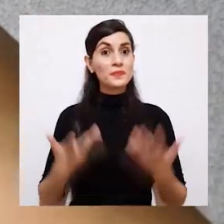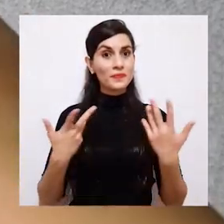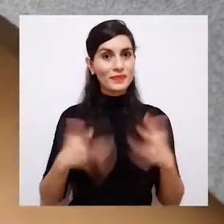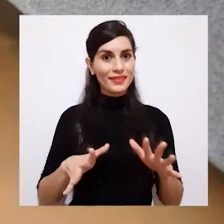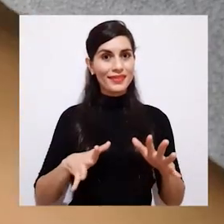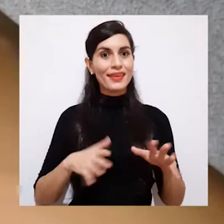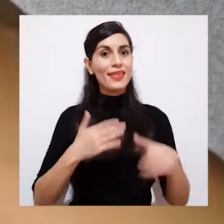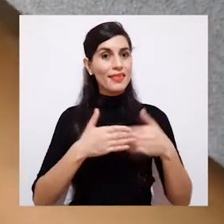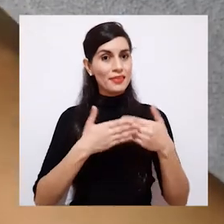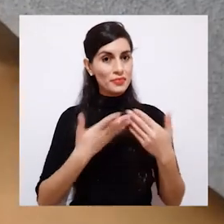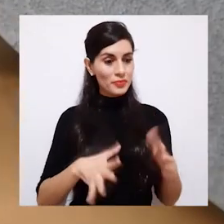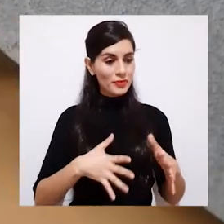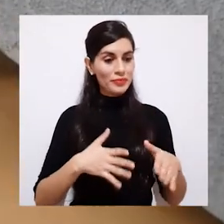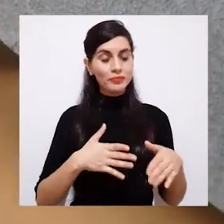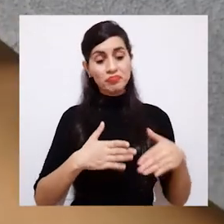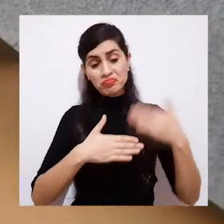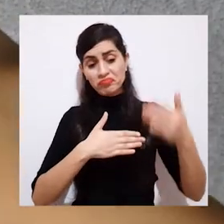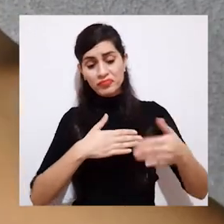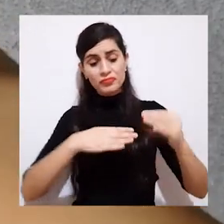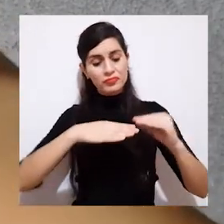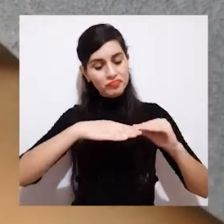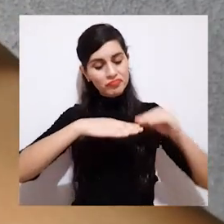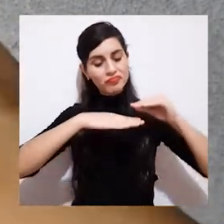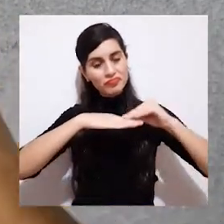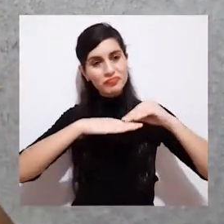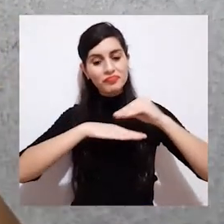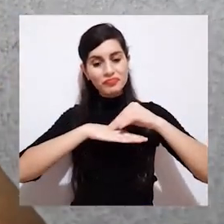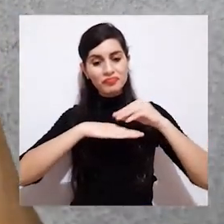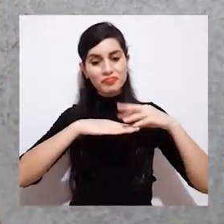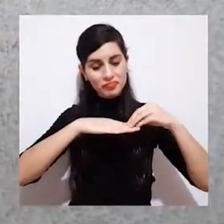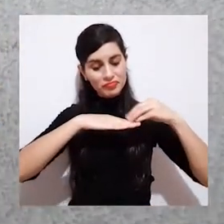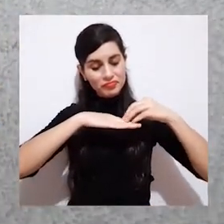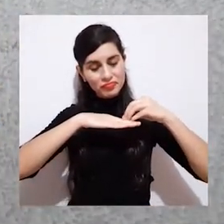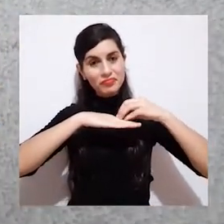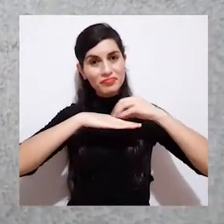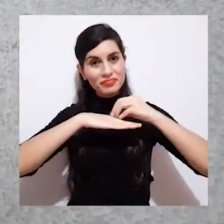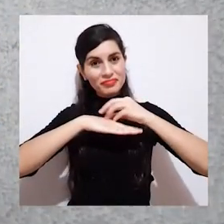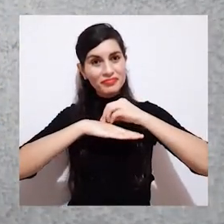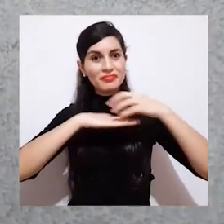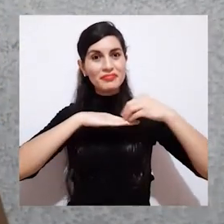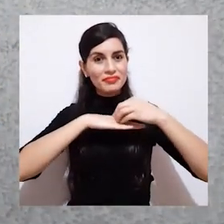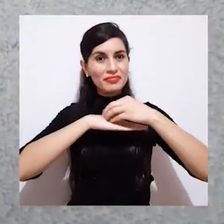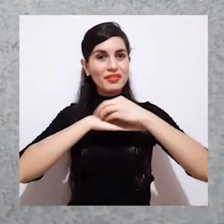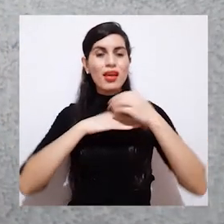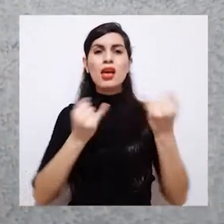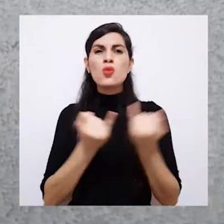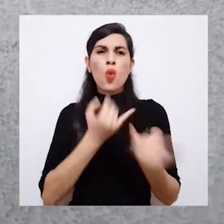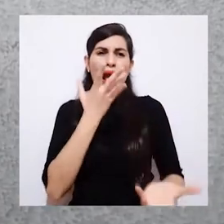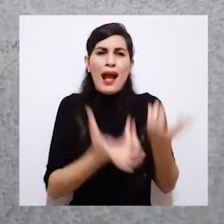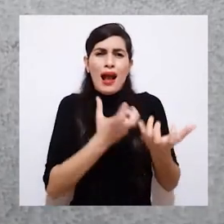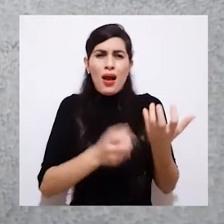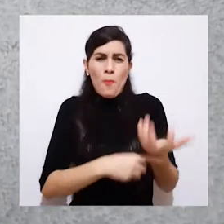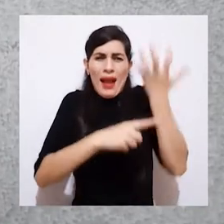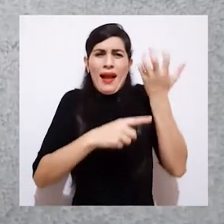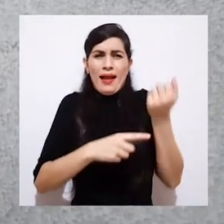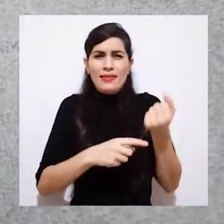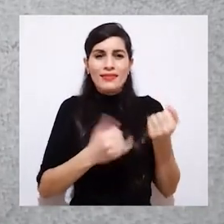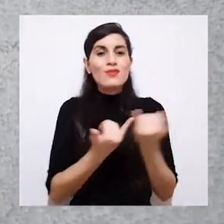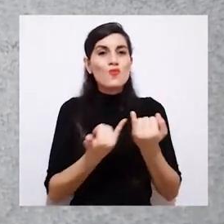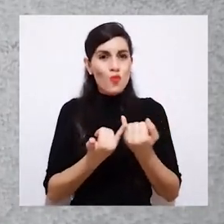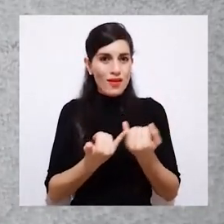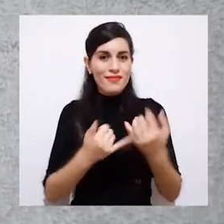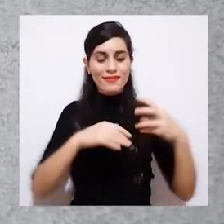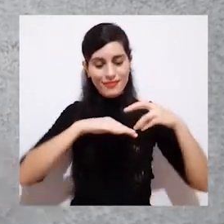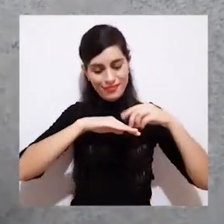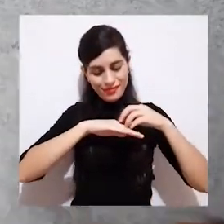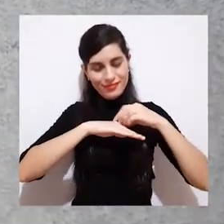Voy a ir ubicando el papel como arrugado para que se vaya formando la textura de la quemadura que estoy tratando de realizar. De esta manera lo vamos a ir